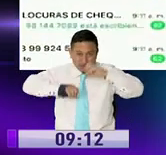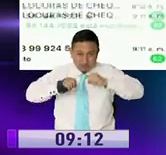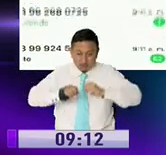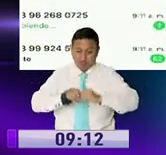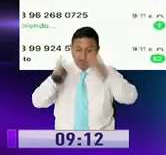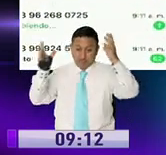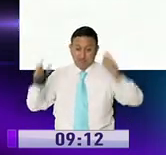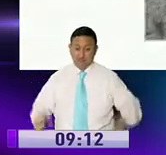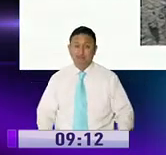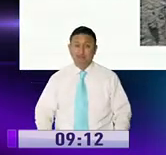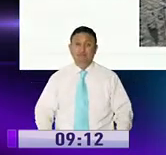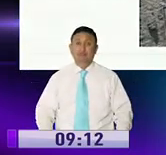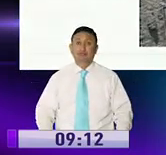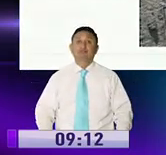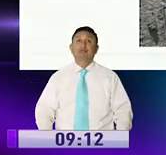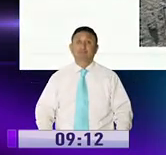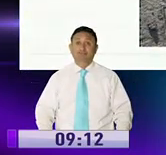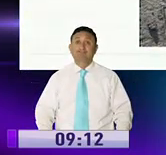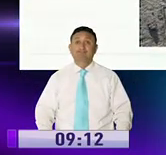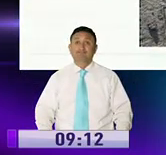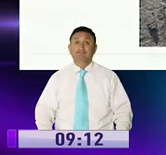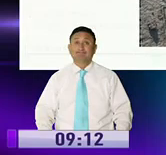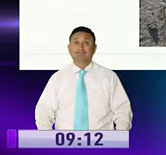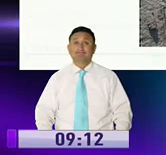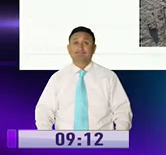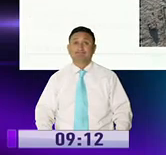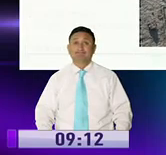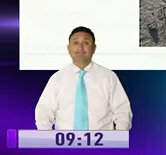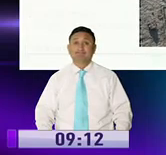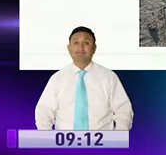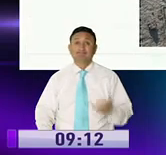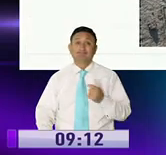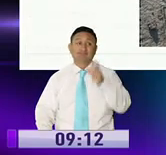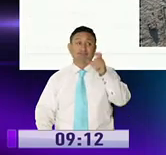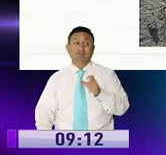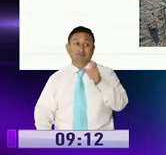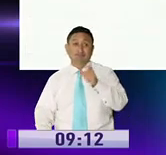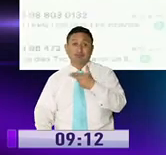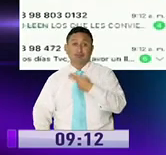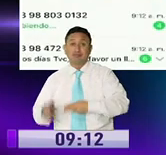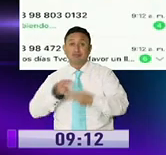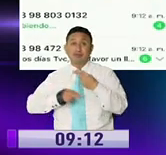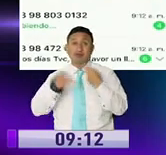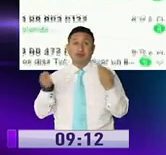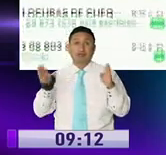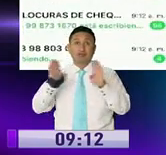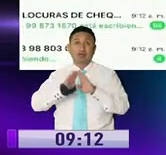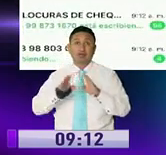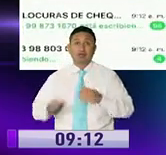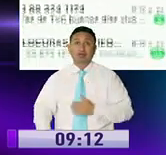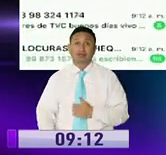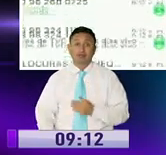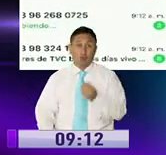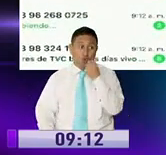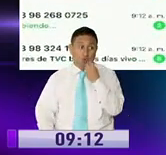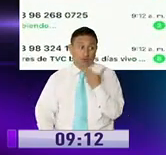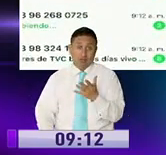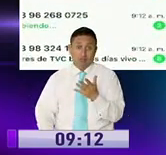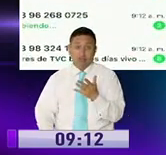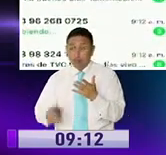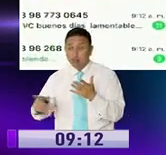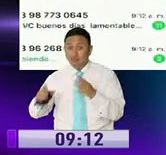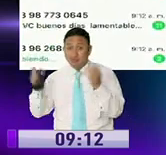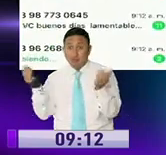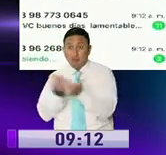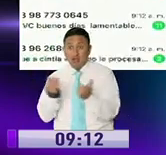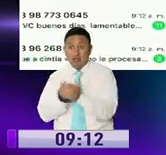ahora. Sí, pobrecitos, ¿no? ¿Eh? O sea, ahora como ya no ven gente en la calle, los negocios están cerrados. No comen y si ven